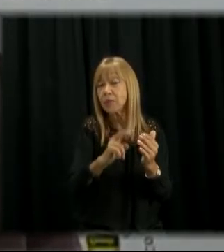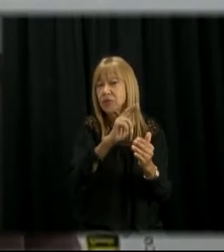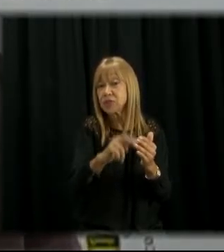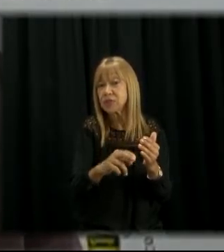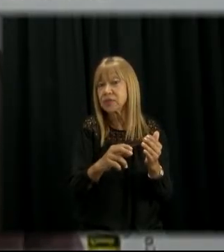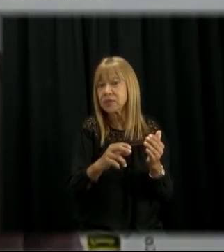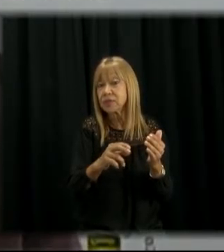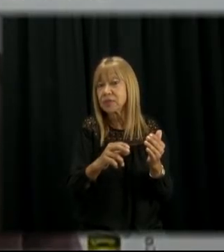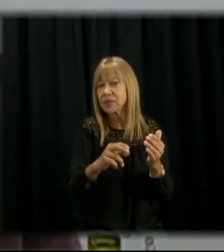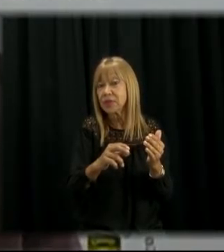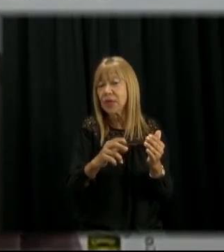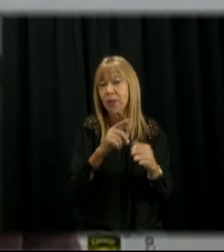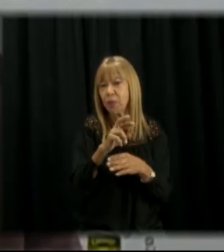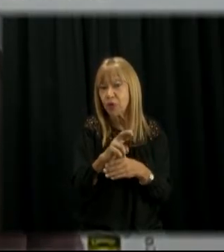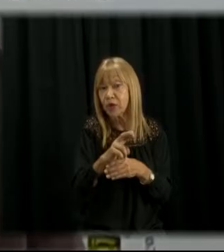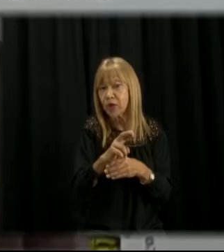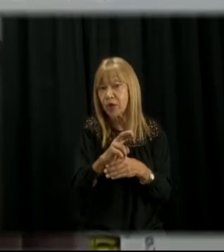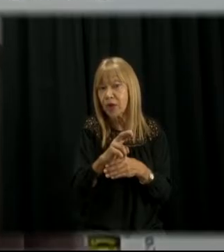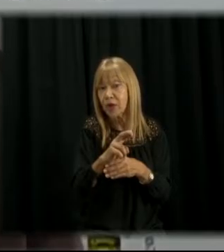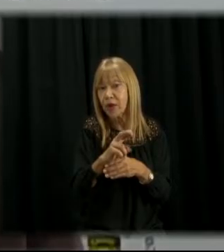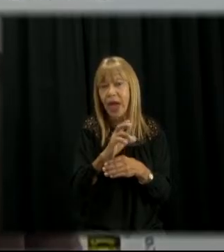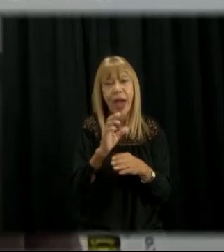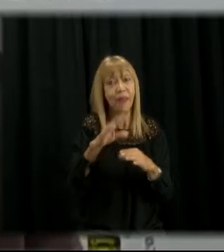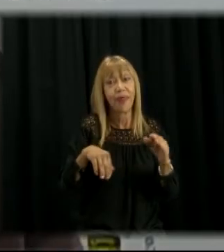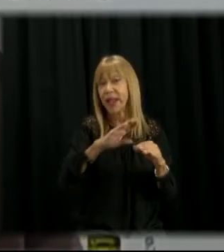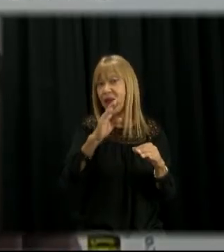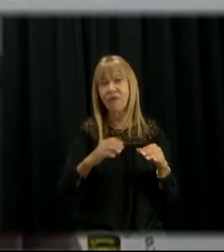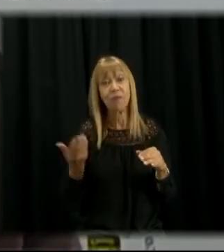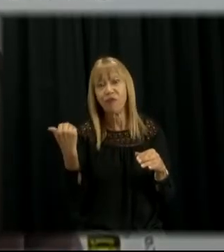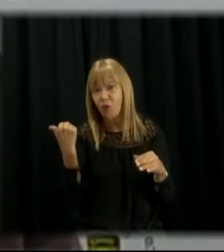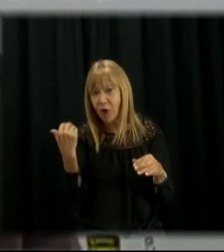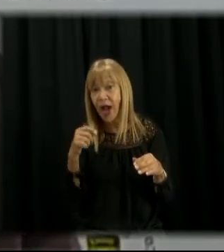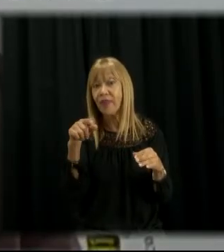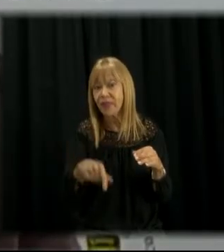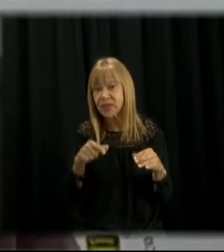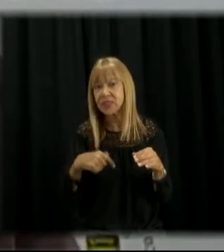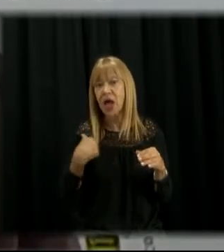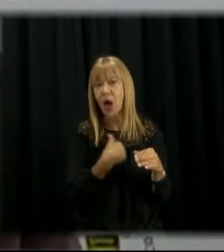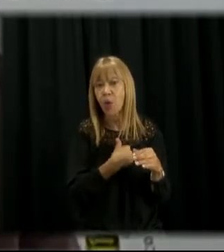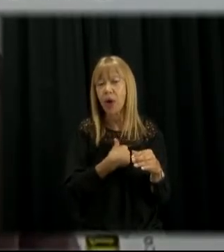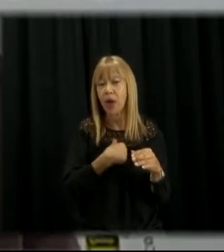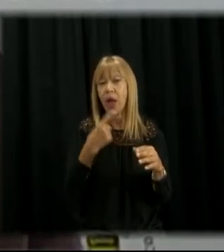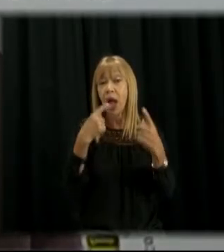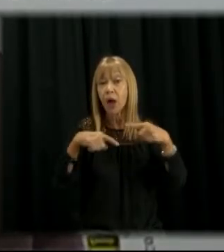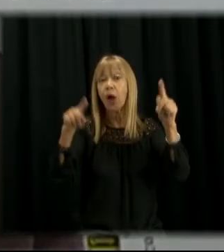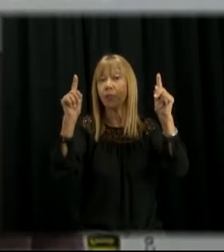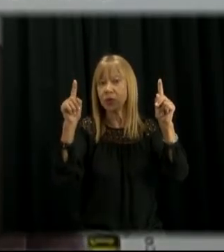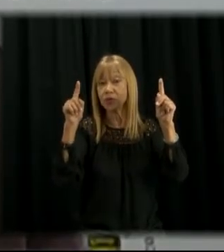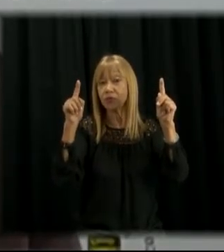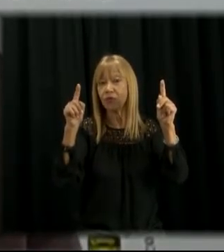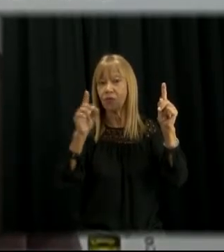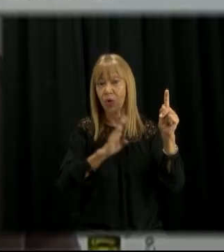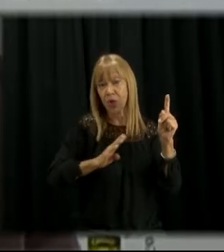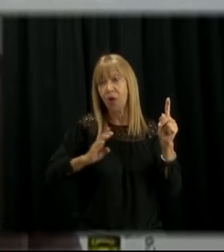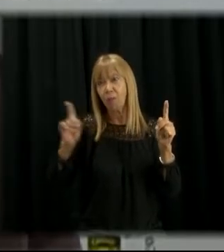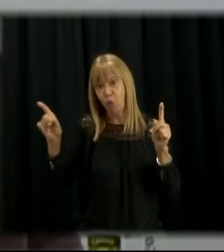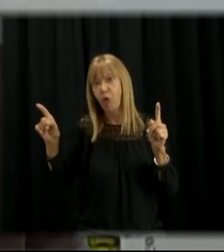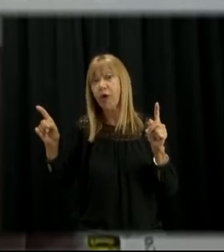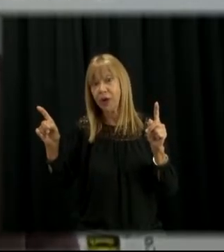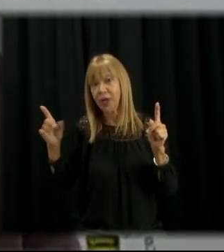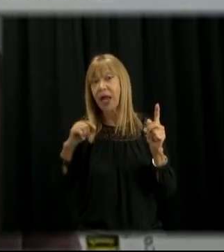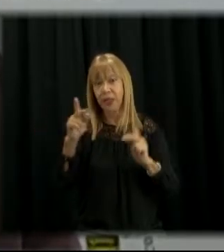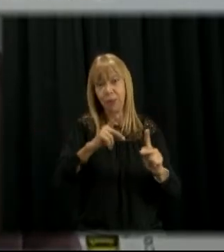a la realidad financiera del gobierno de Puerto Rico, mucho más que antes. Esto es un gran logro para el gobierno, para